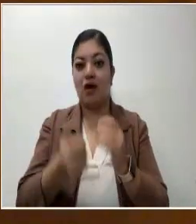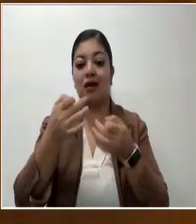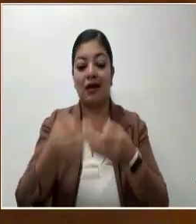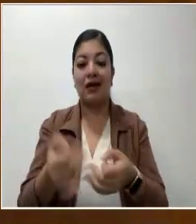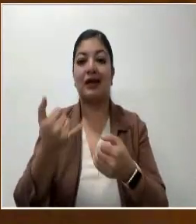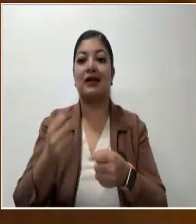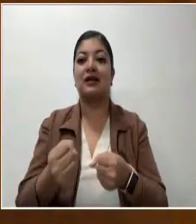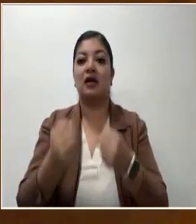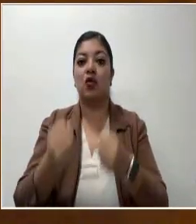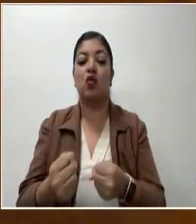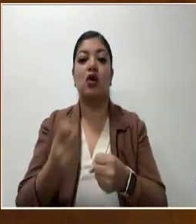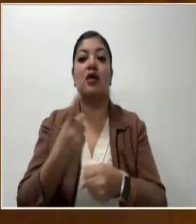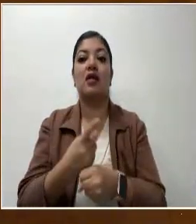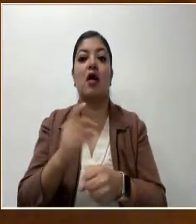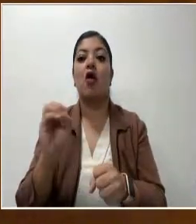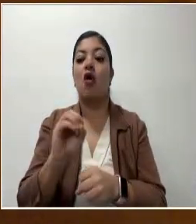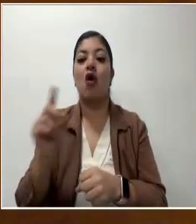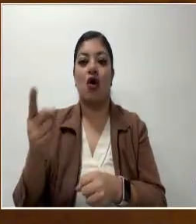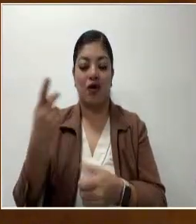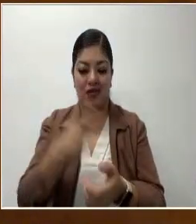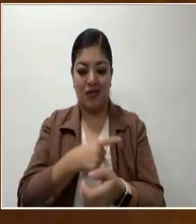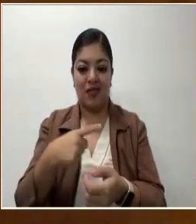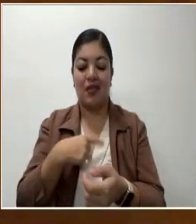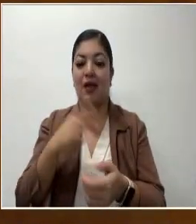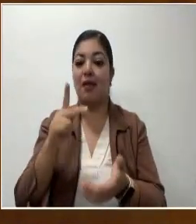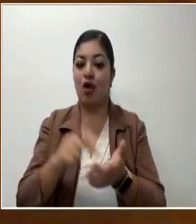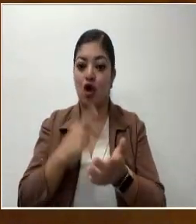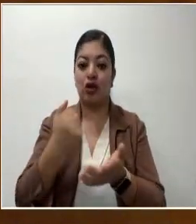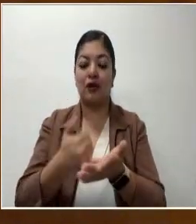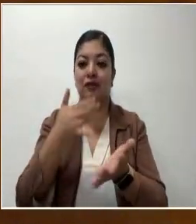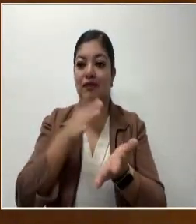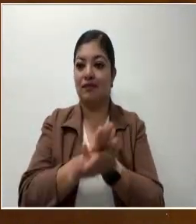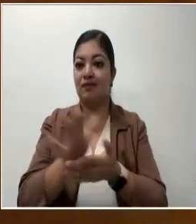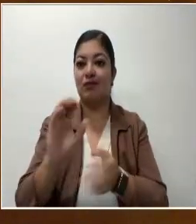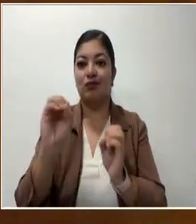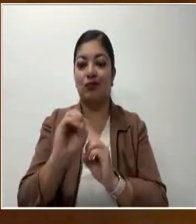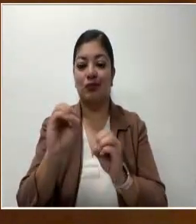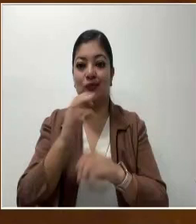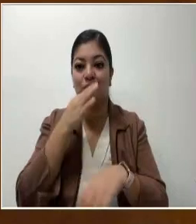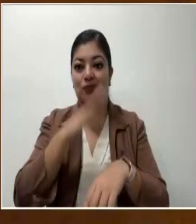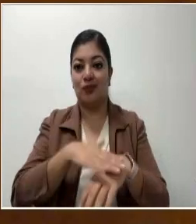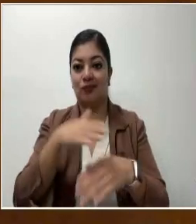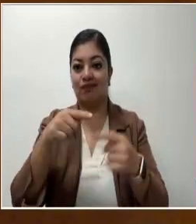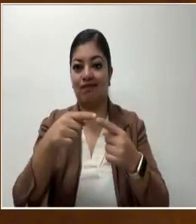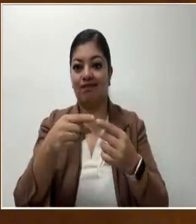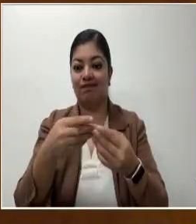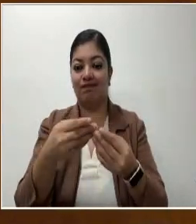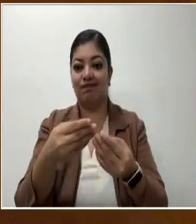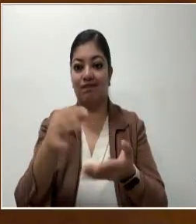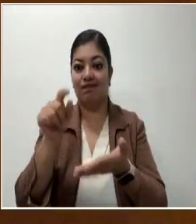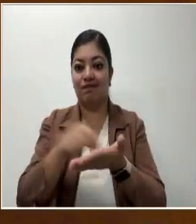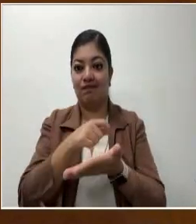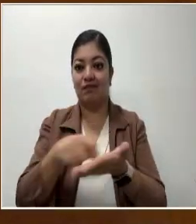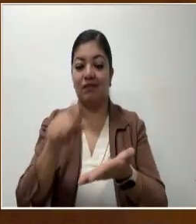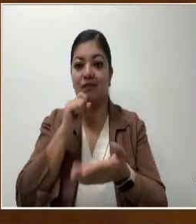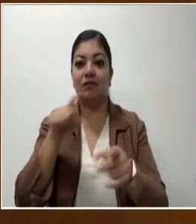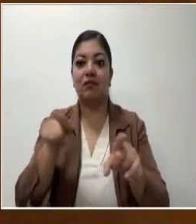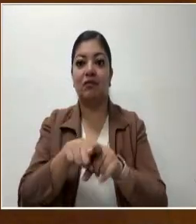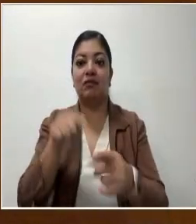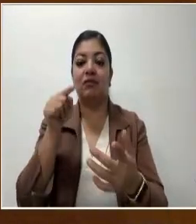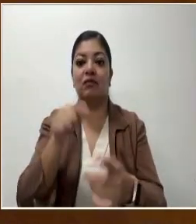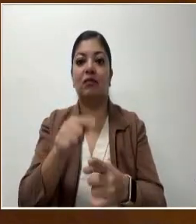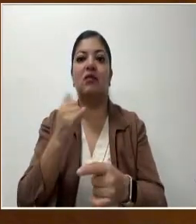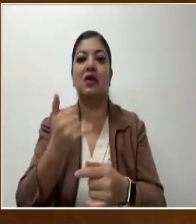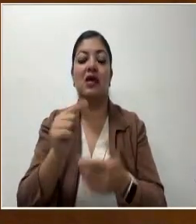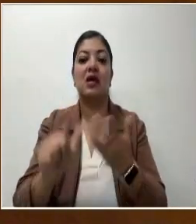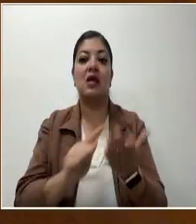no haberse ordenado la reimpresión de boletas ante un cambio de último momento de candidatos y tampoco respecto a que no se trastocaron los principios de equidad y legalidad